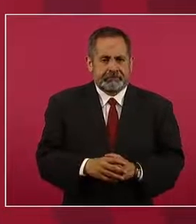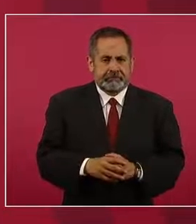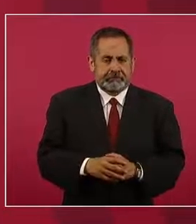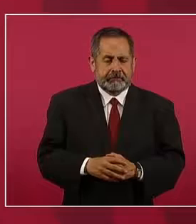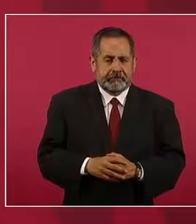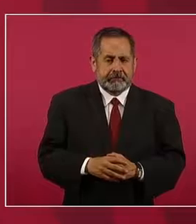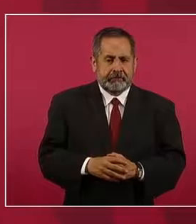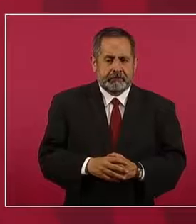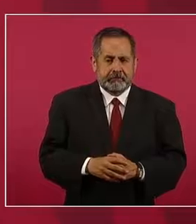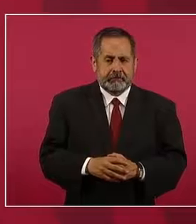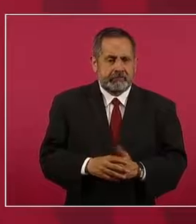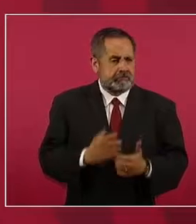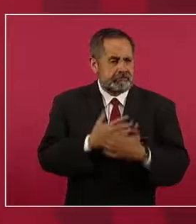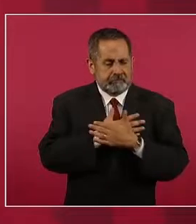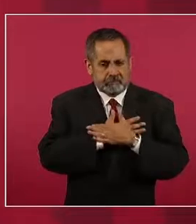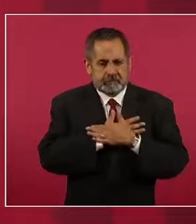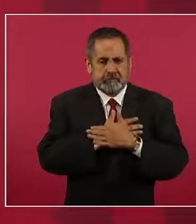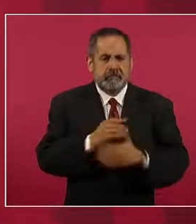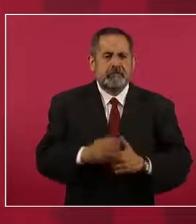el amor.